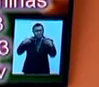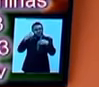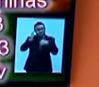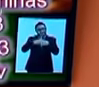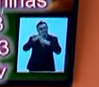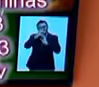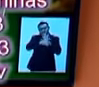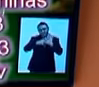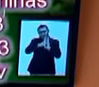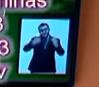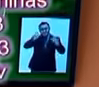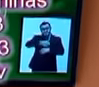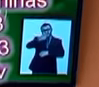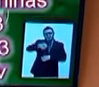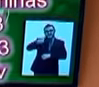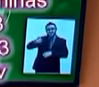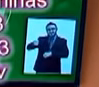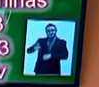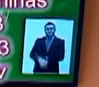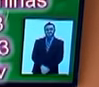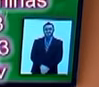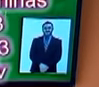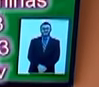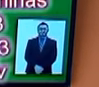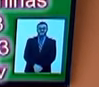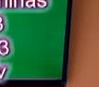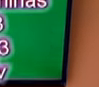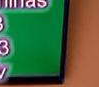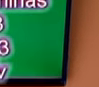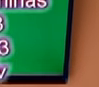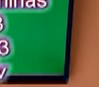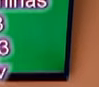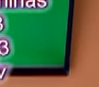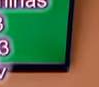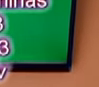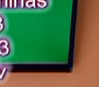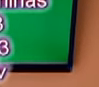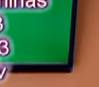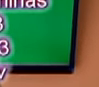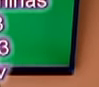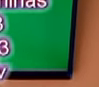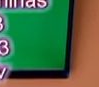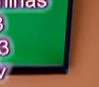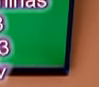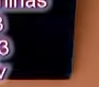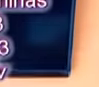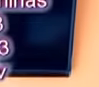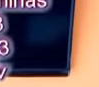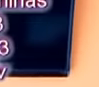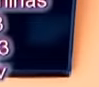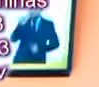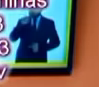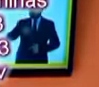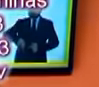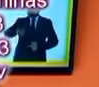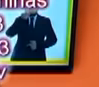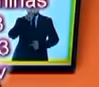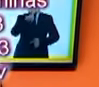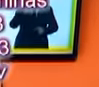canal 7.3, 38, canal 34.3 y 41, Ingenio TV.